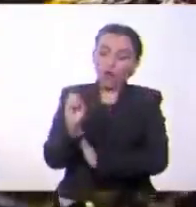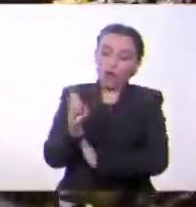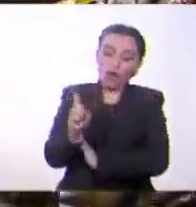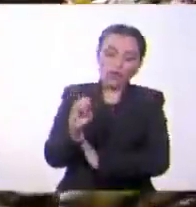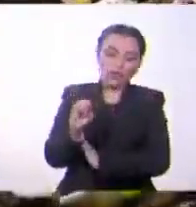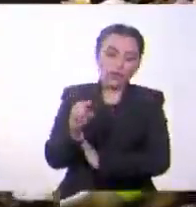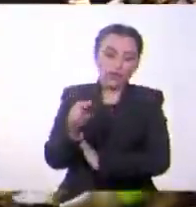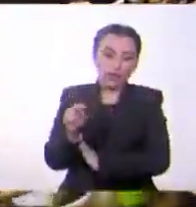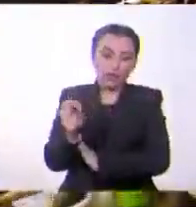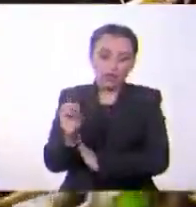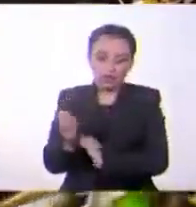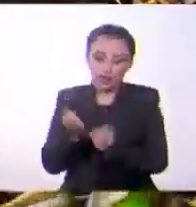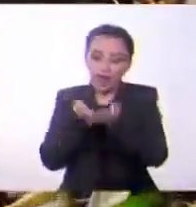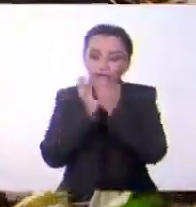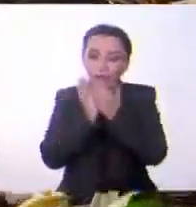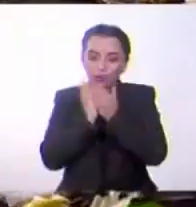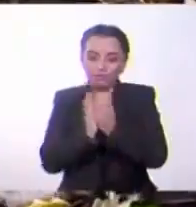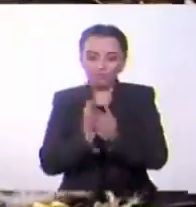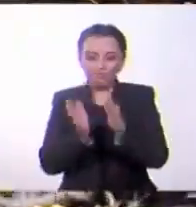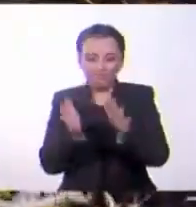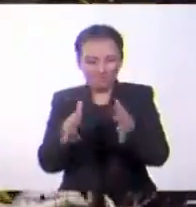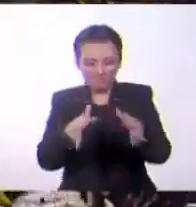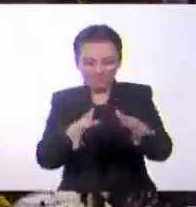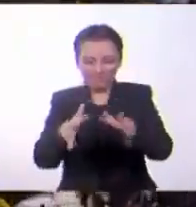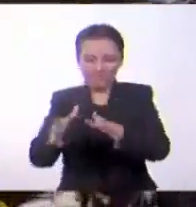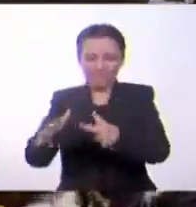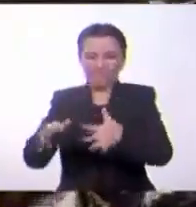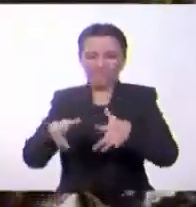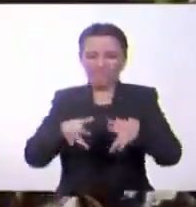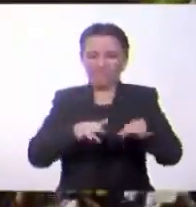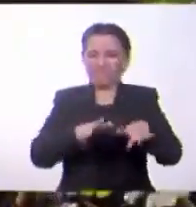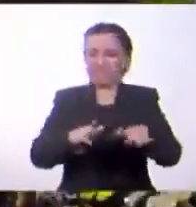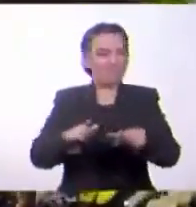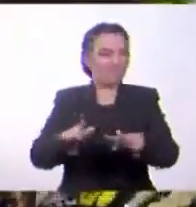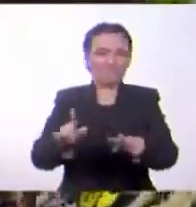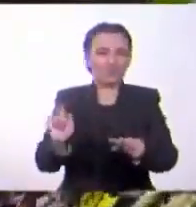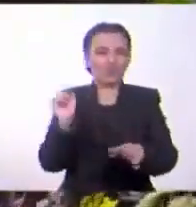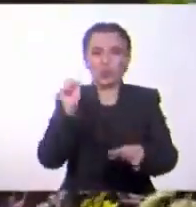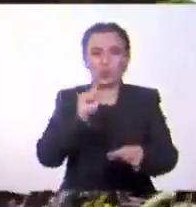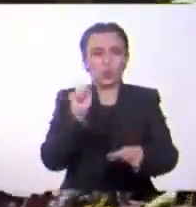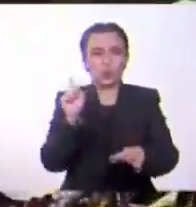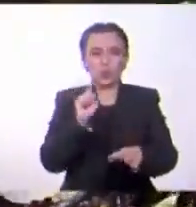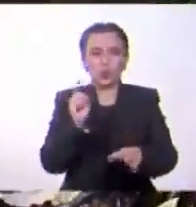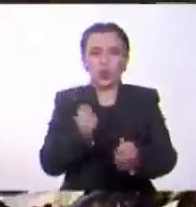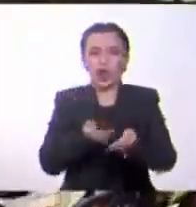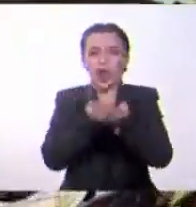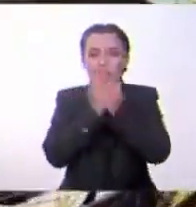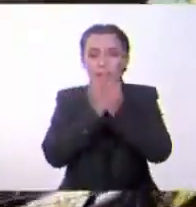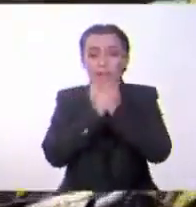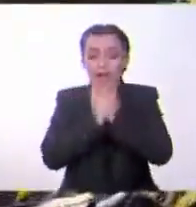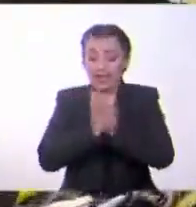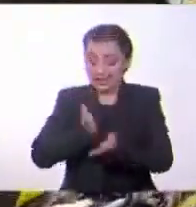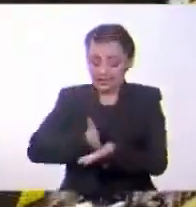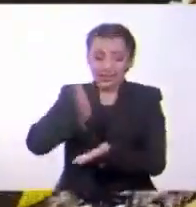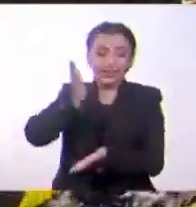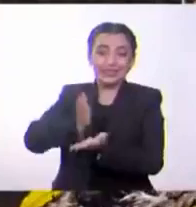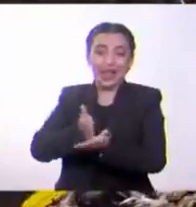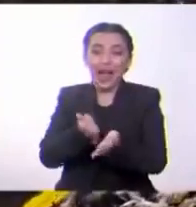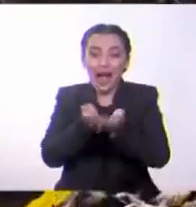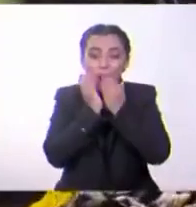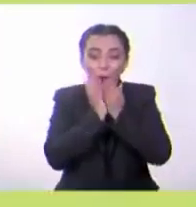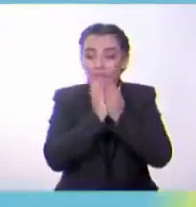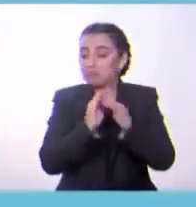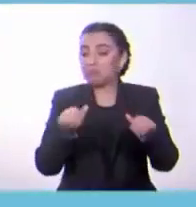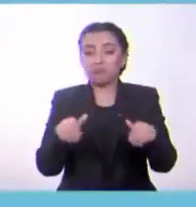y alterar el pH hasta niveles no tolerados por las especies originales de este ecosistema.